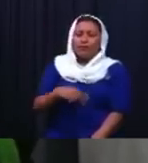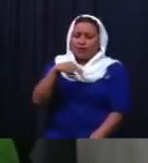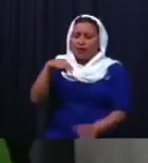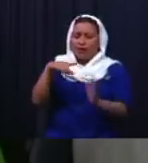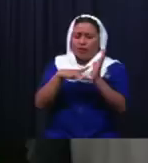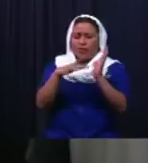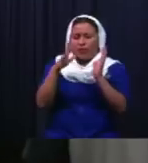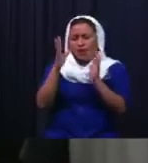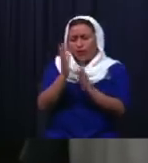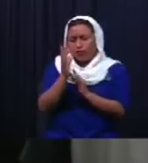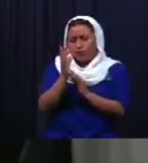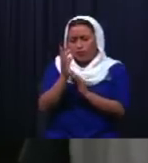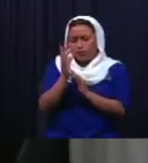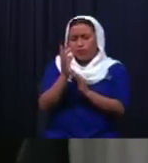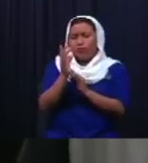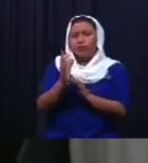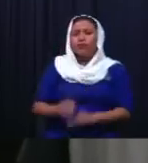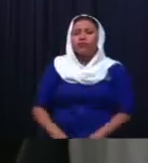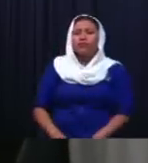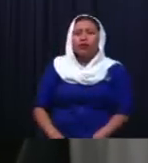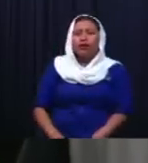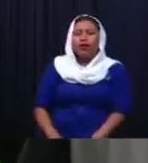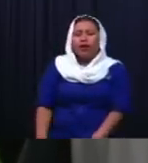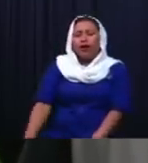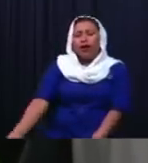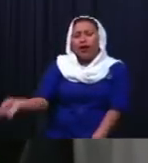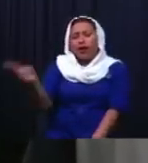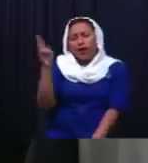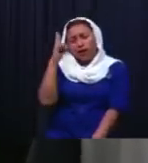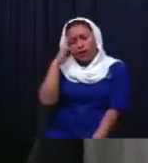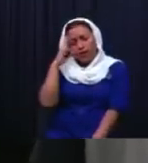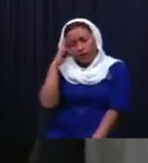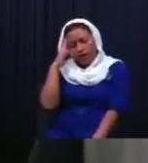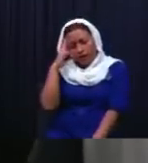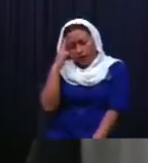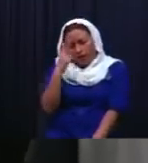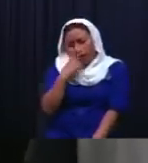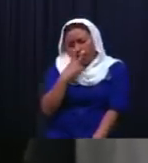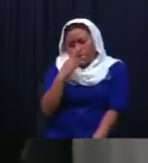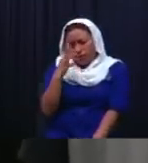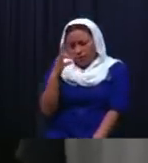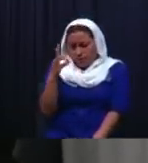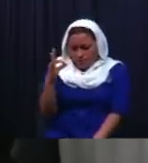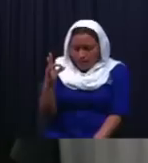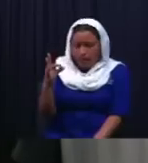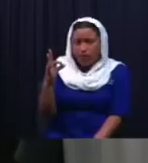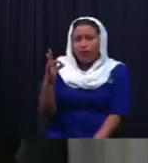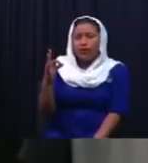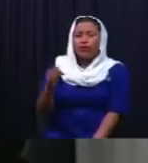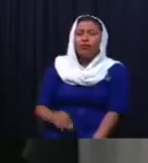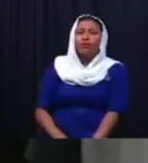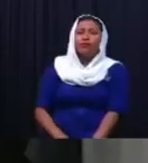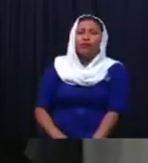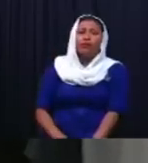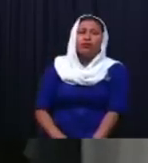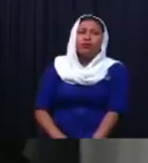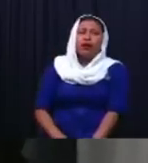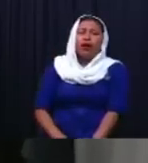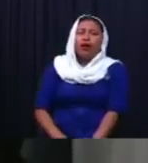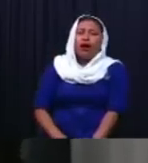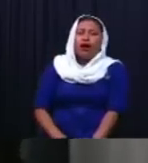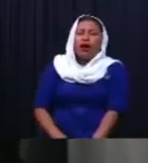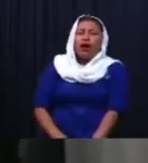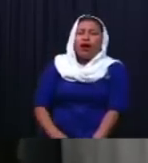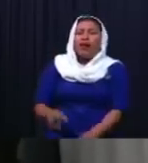Señor, acuérdate de nuestros hermanos que traemos a nuestra mente, Señor, que están en una cama